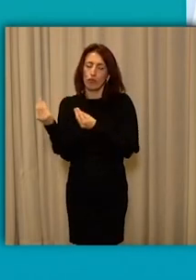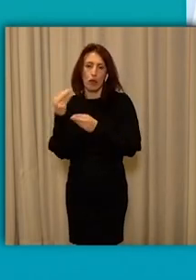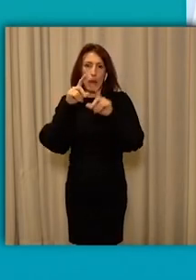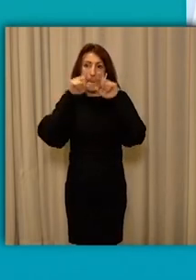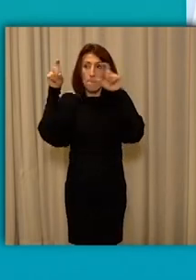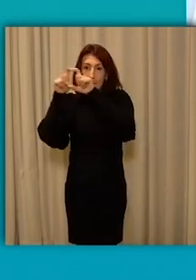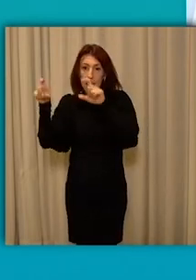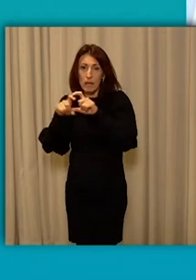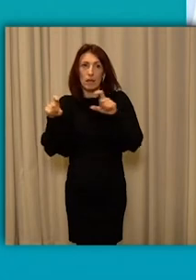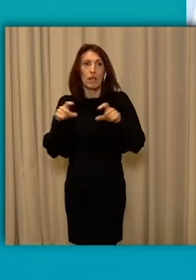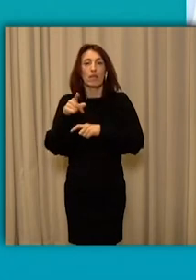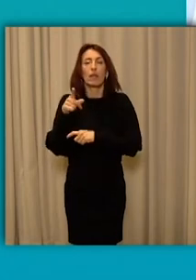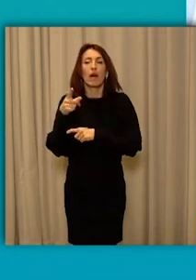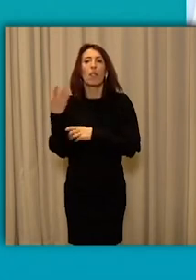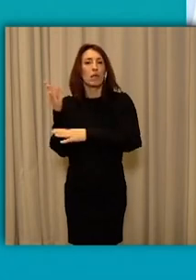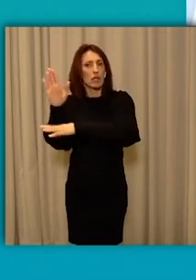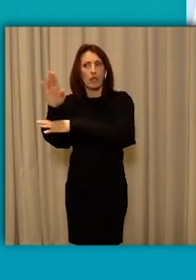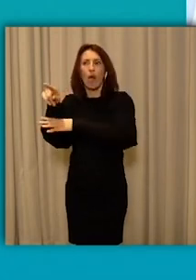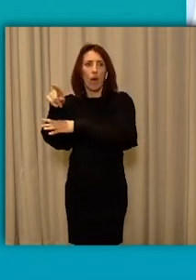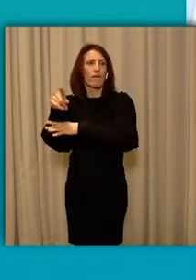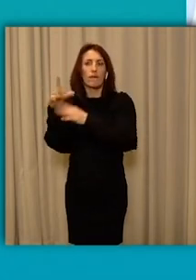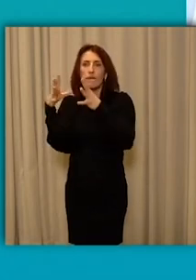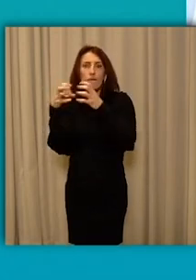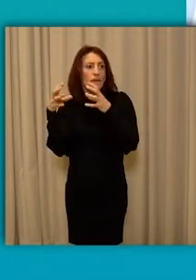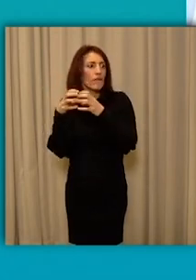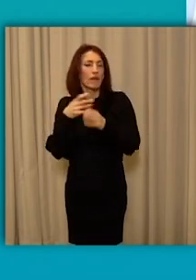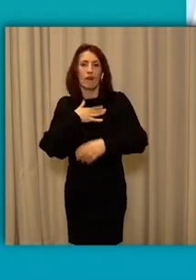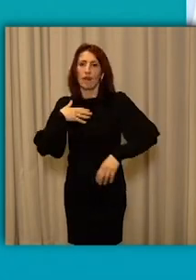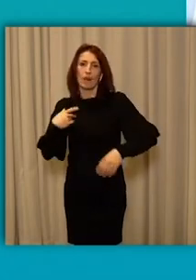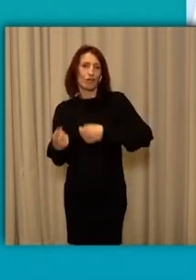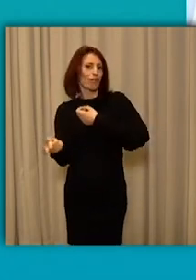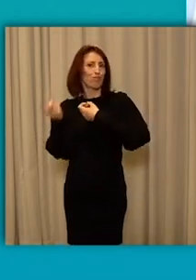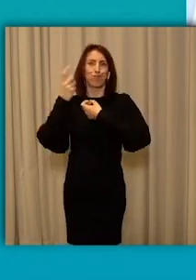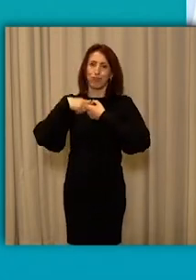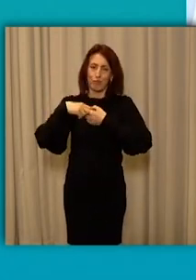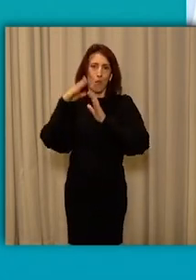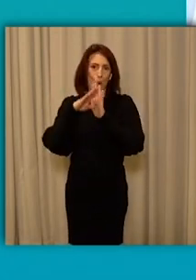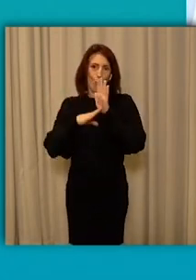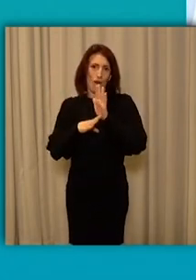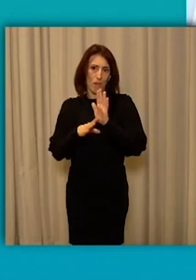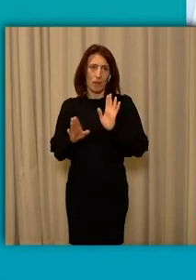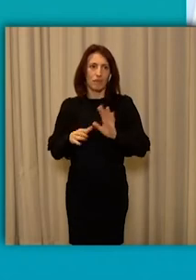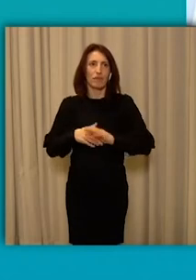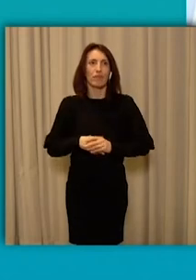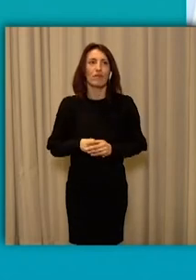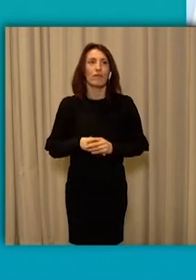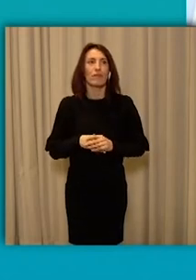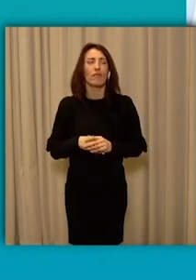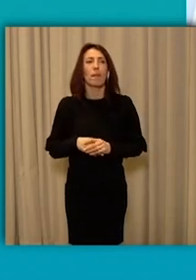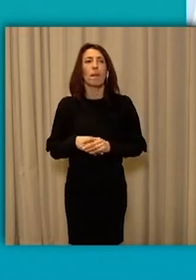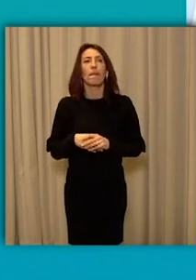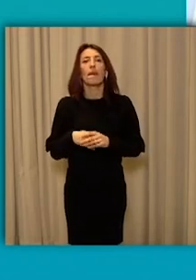ha presentado han respondido de forma entusiasta, se han querido sumar al programa como partners y verdaderamente